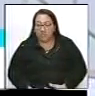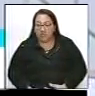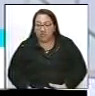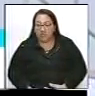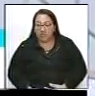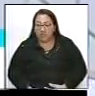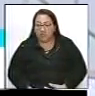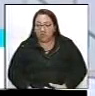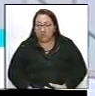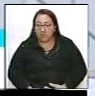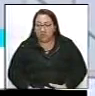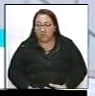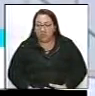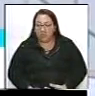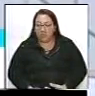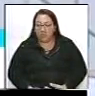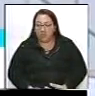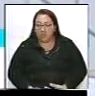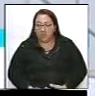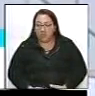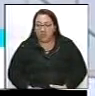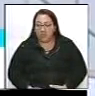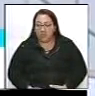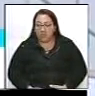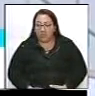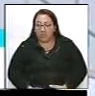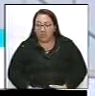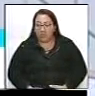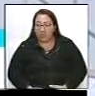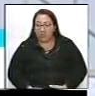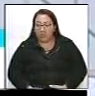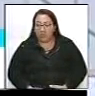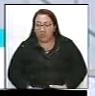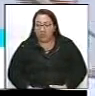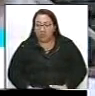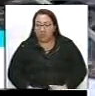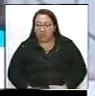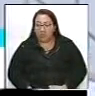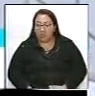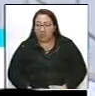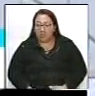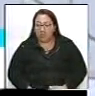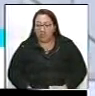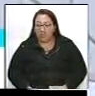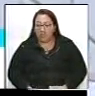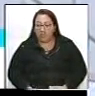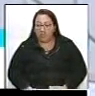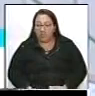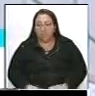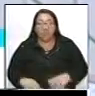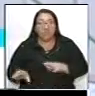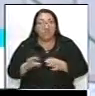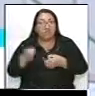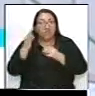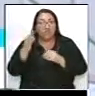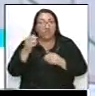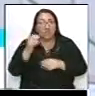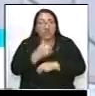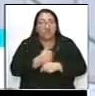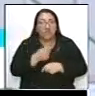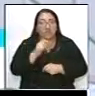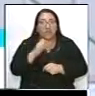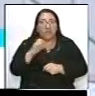me parece que si se hace una exposición por parte de la asesoría técnica de los puntos de vista que están acá,